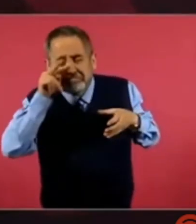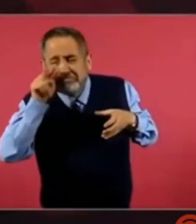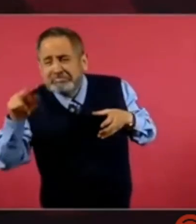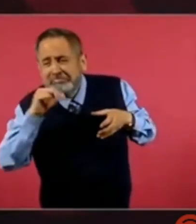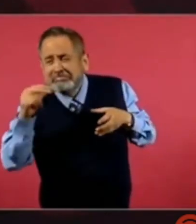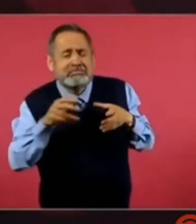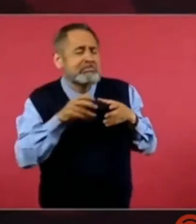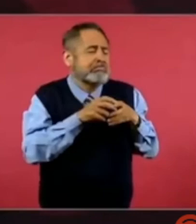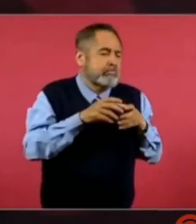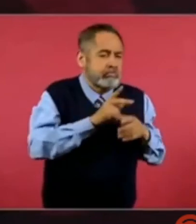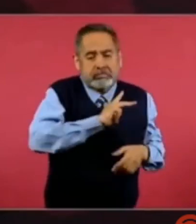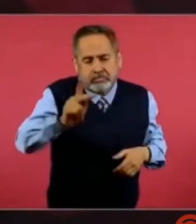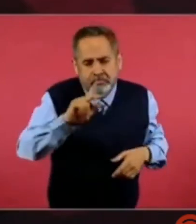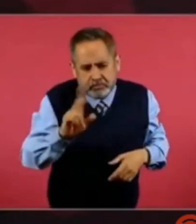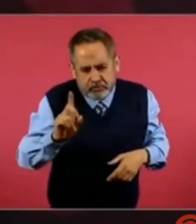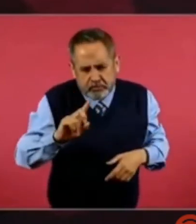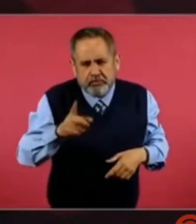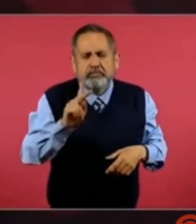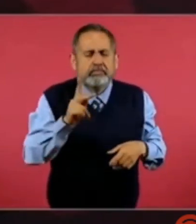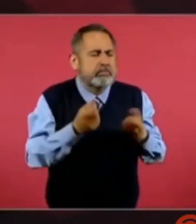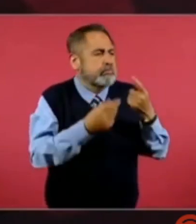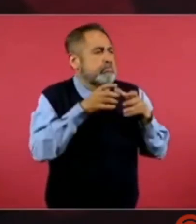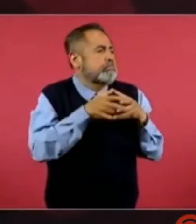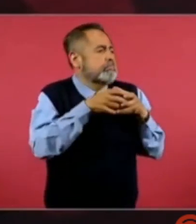no todos, pero sí, algunos,